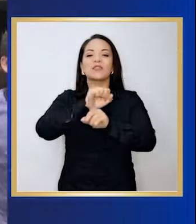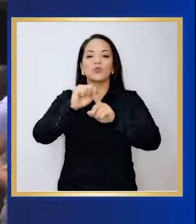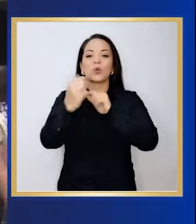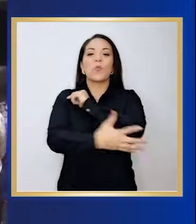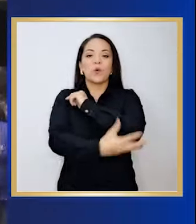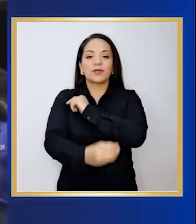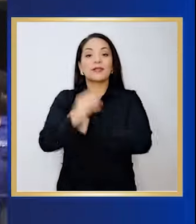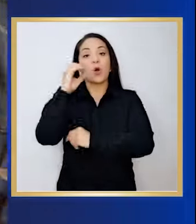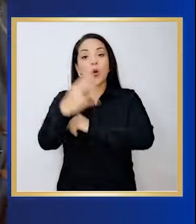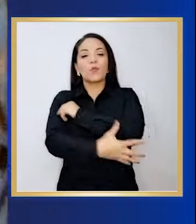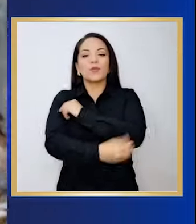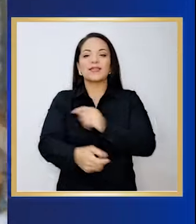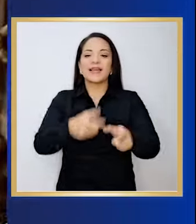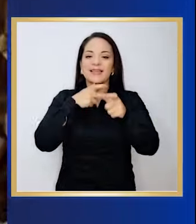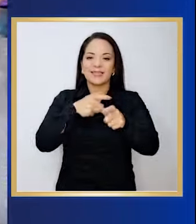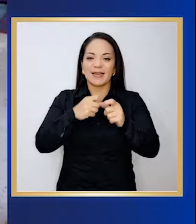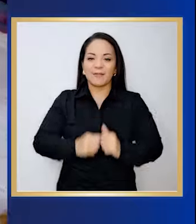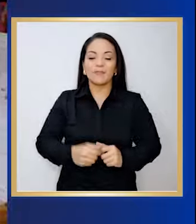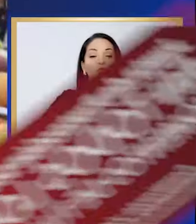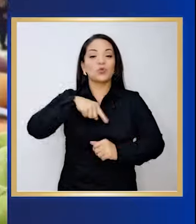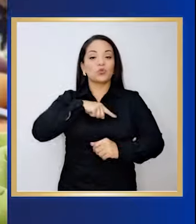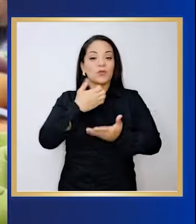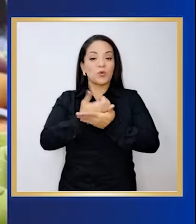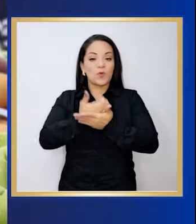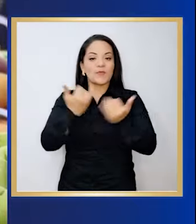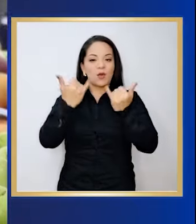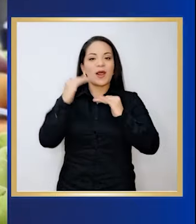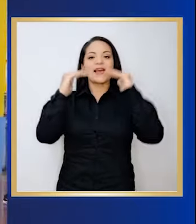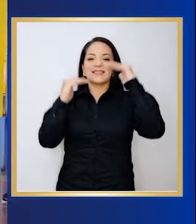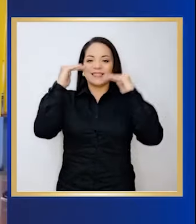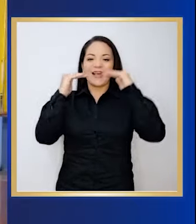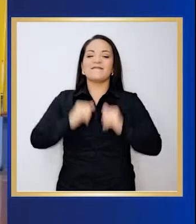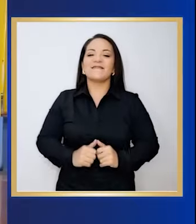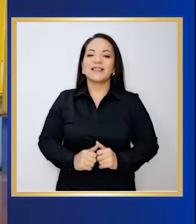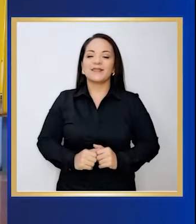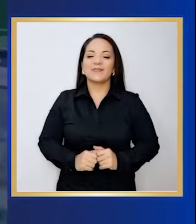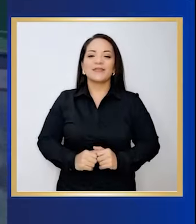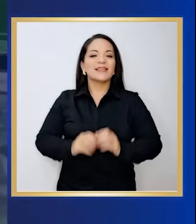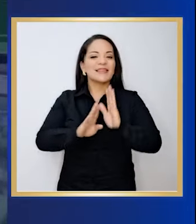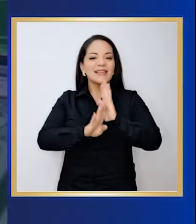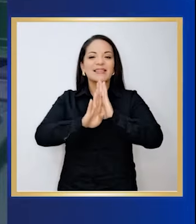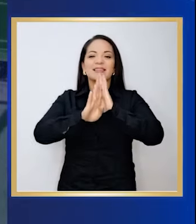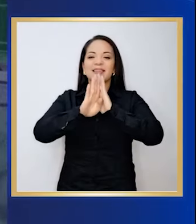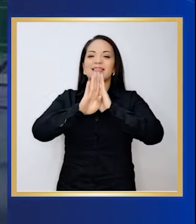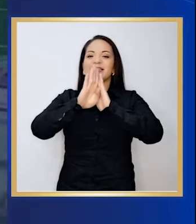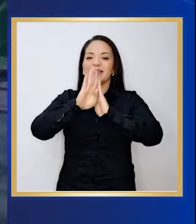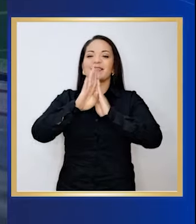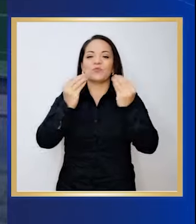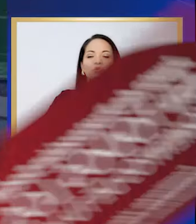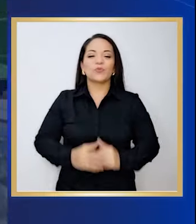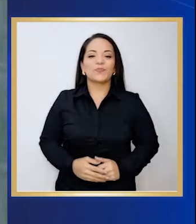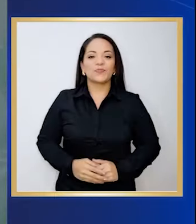salido de la pobreza o de la pobreza extrema Tenemos una economía estable y que crece